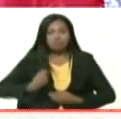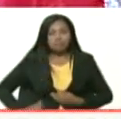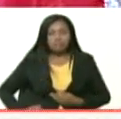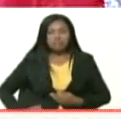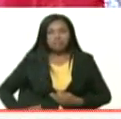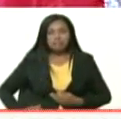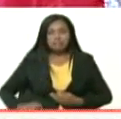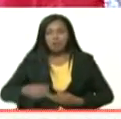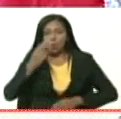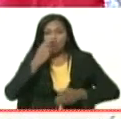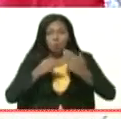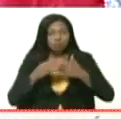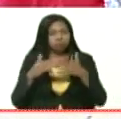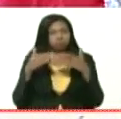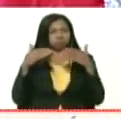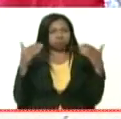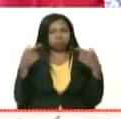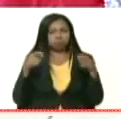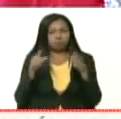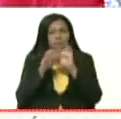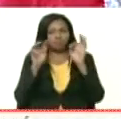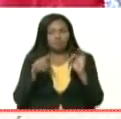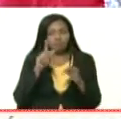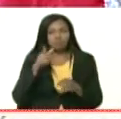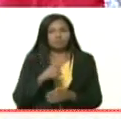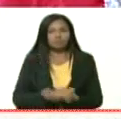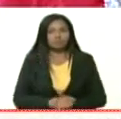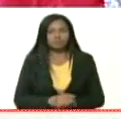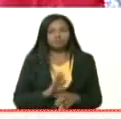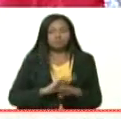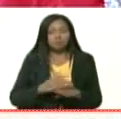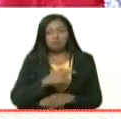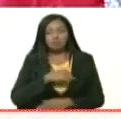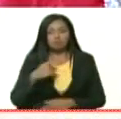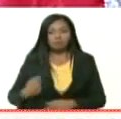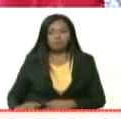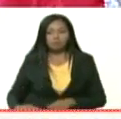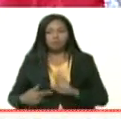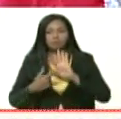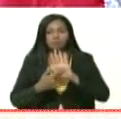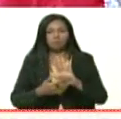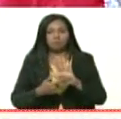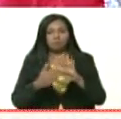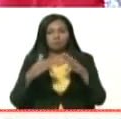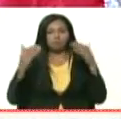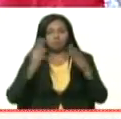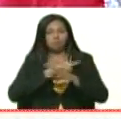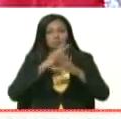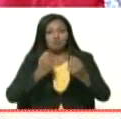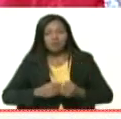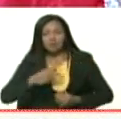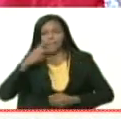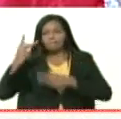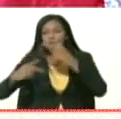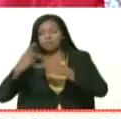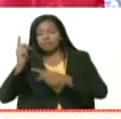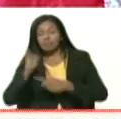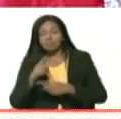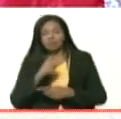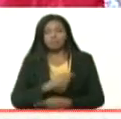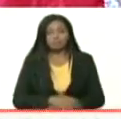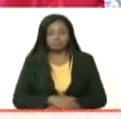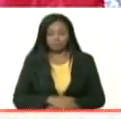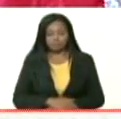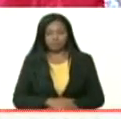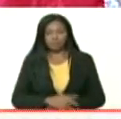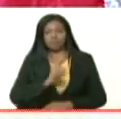la humildad y la grandeza, porque la China está demostrando ser una gran potencia política, una gran